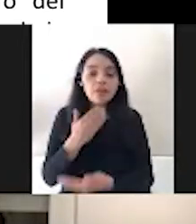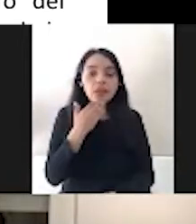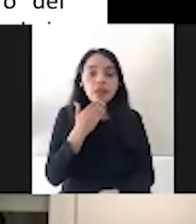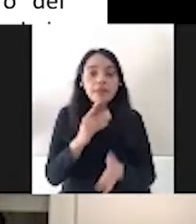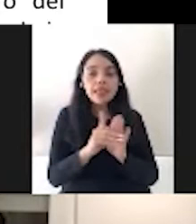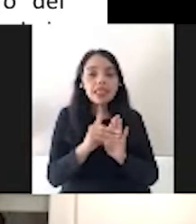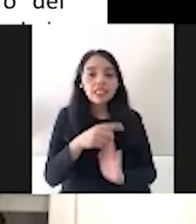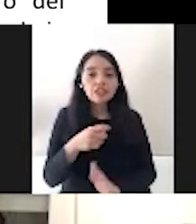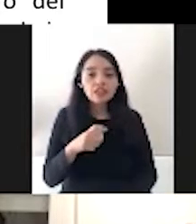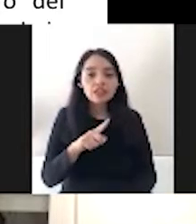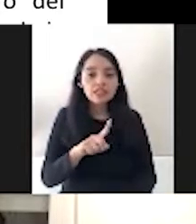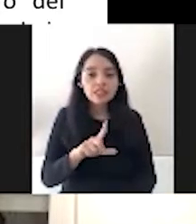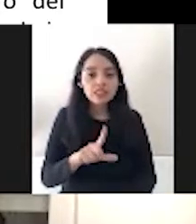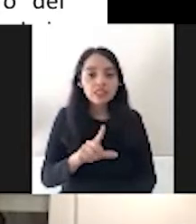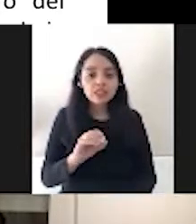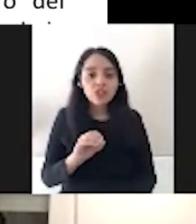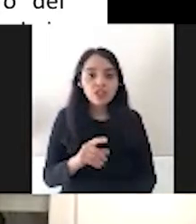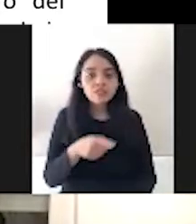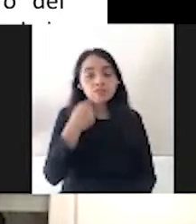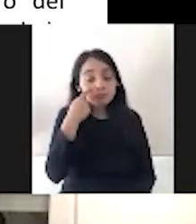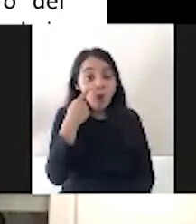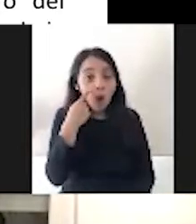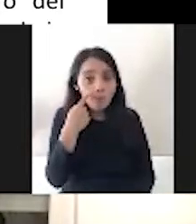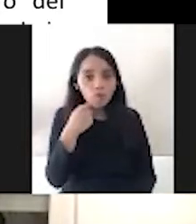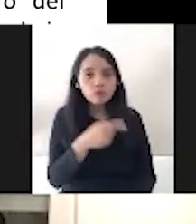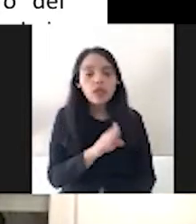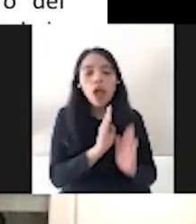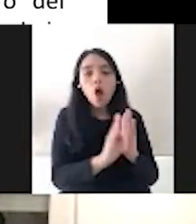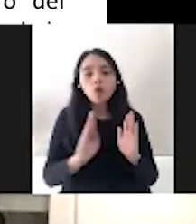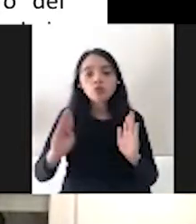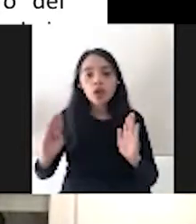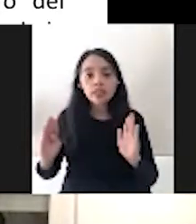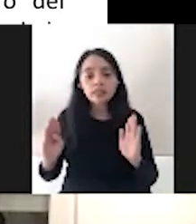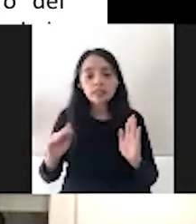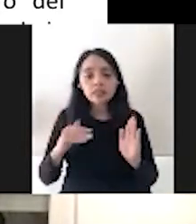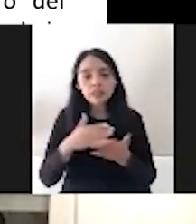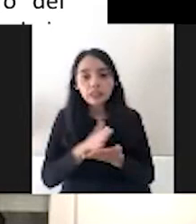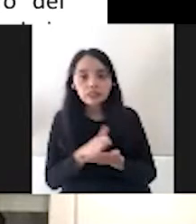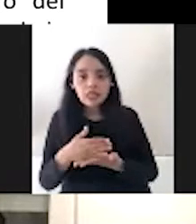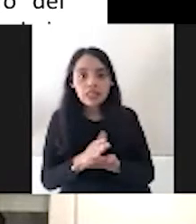¿no? Que es bastante conocido, que viene a organizar y estructurar el PIE, ¿no?